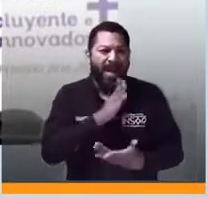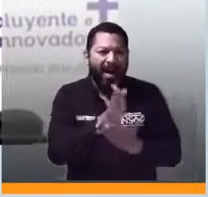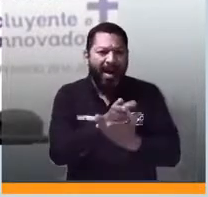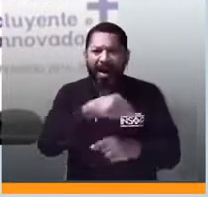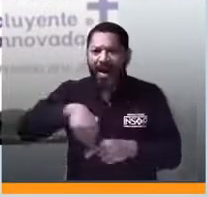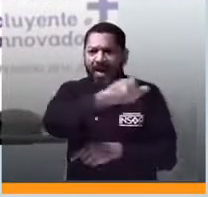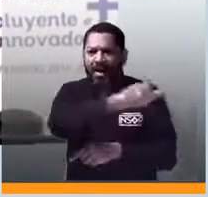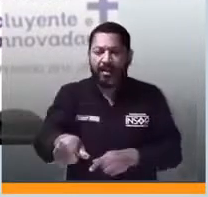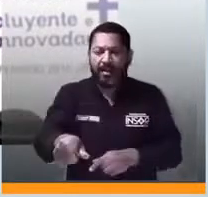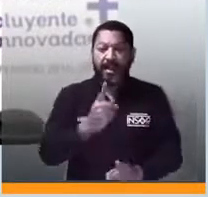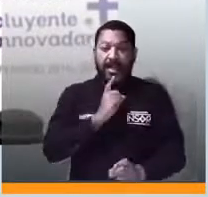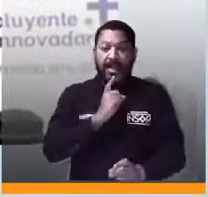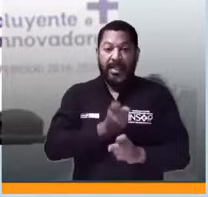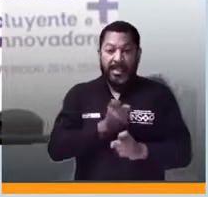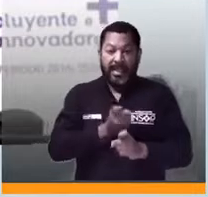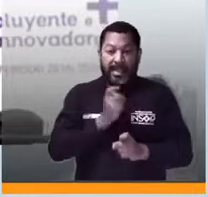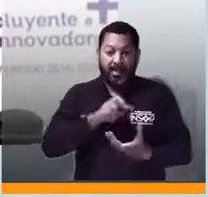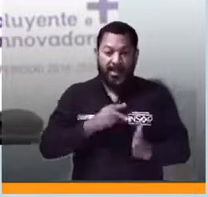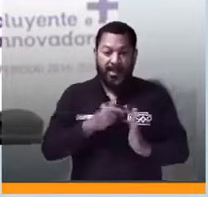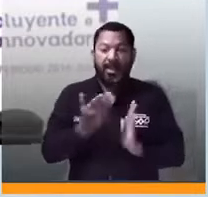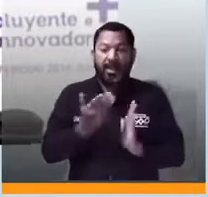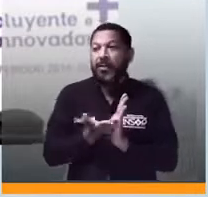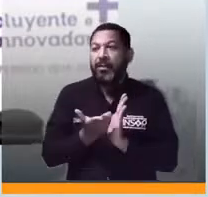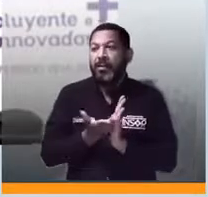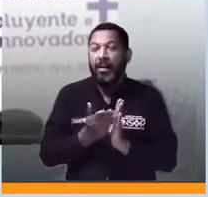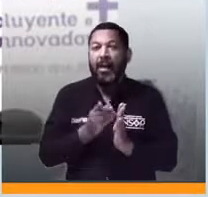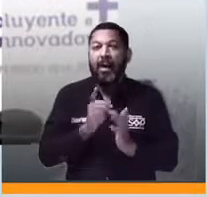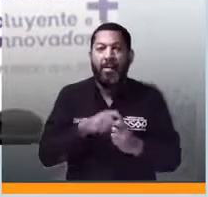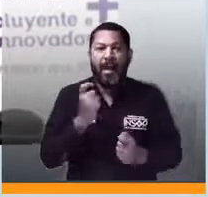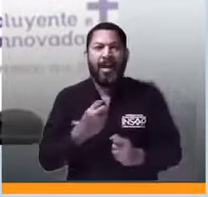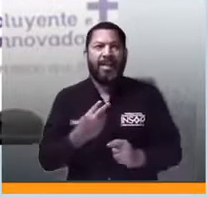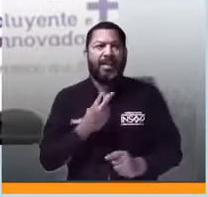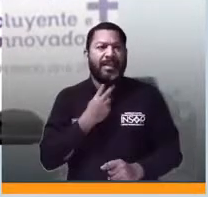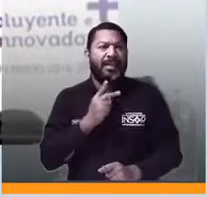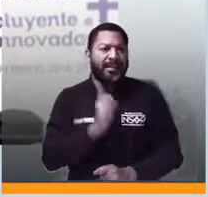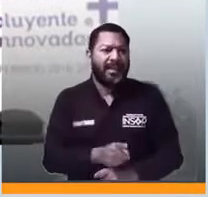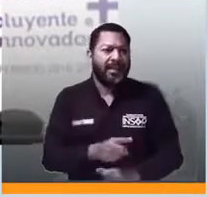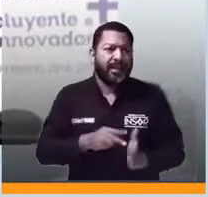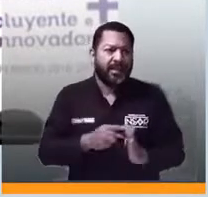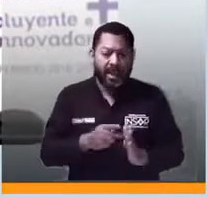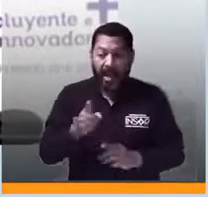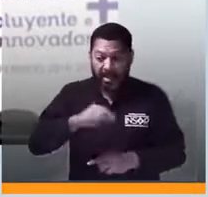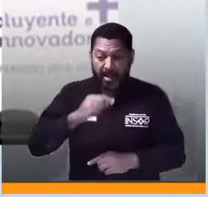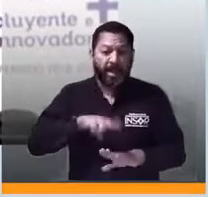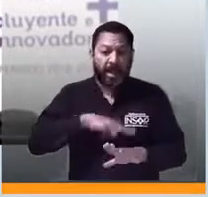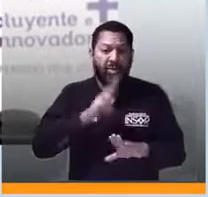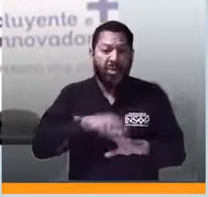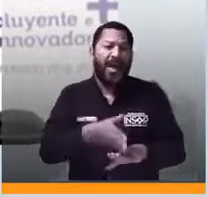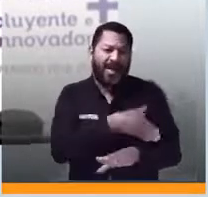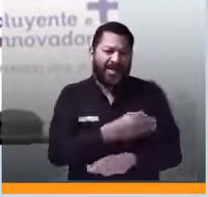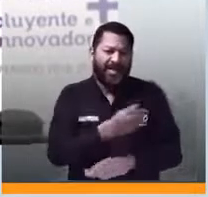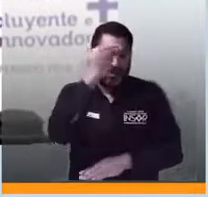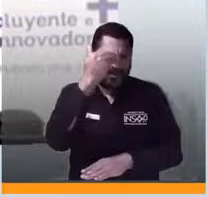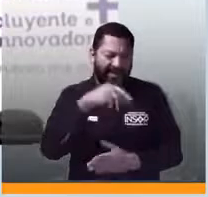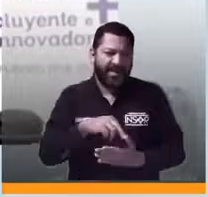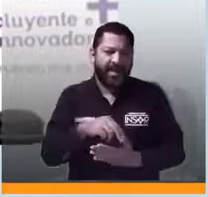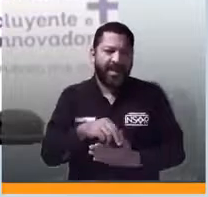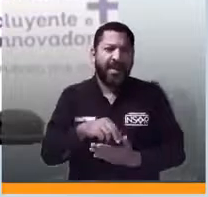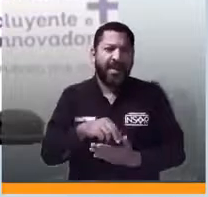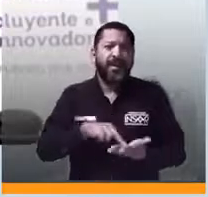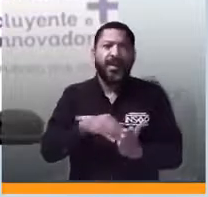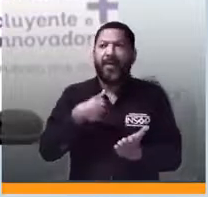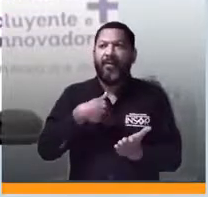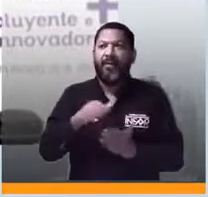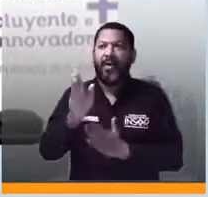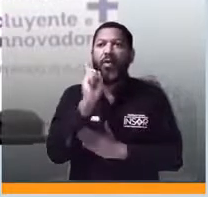es muy complicado por una familia que alguien a mitad de la carrera salga por un término tan agresivo que era muy natural para nosotros antes. FBRA, fuera por